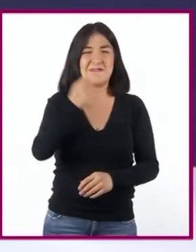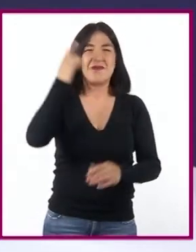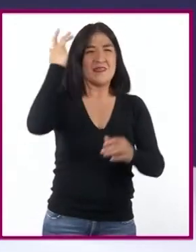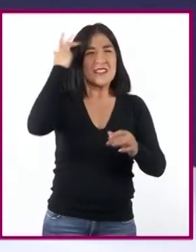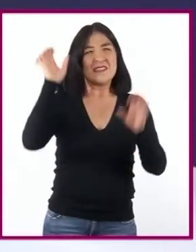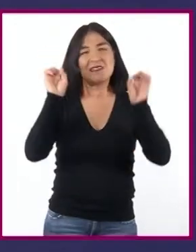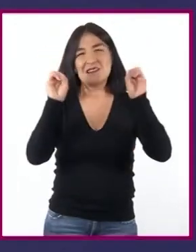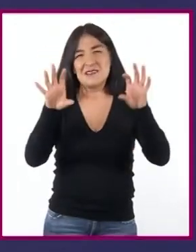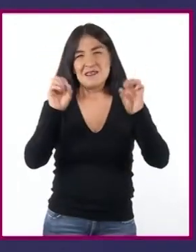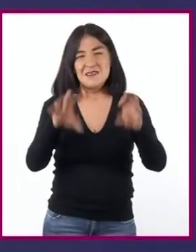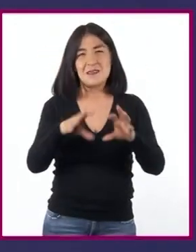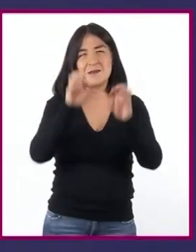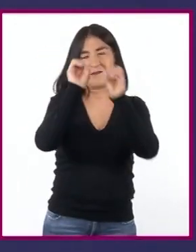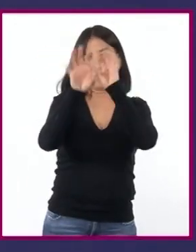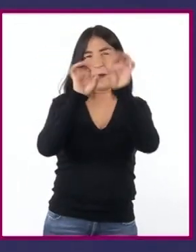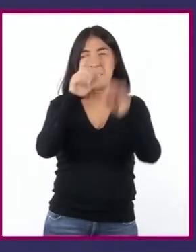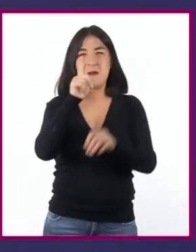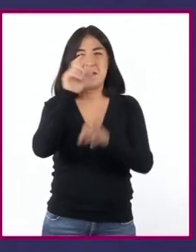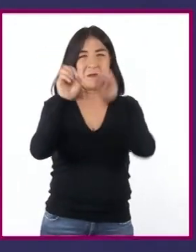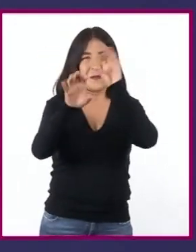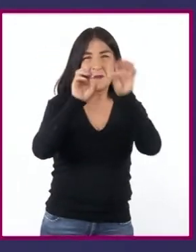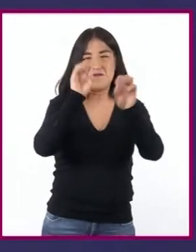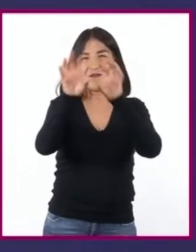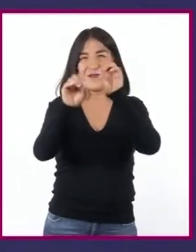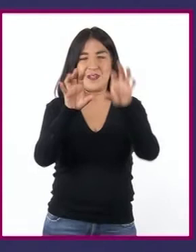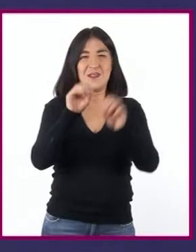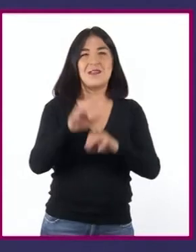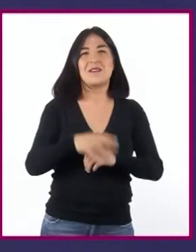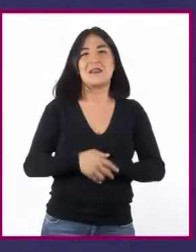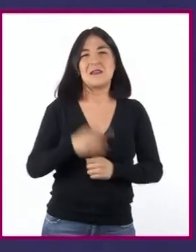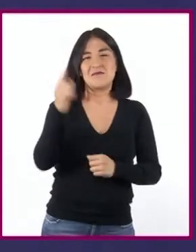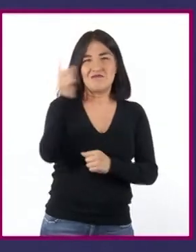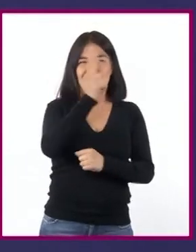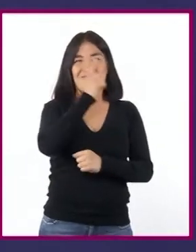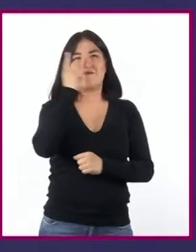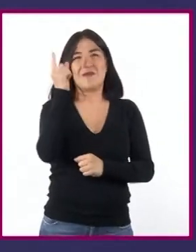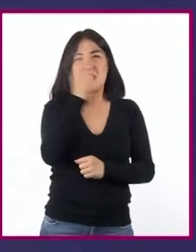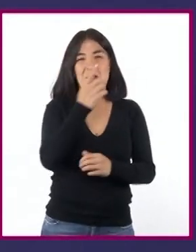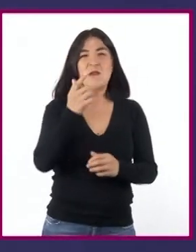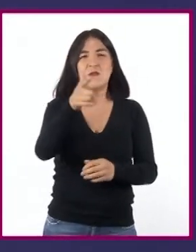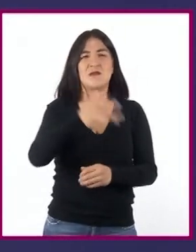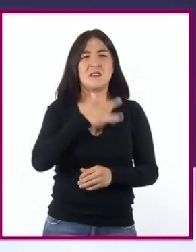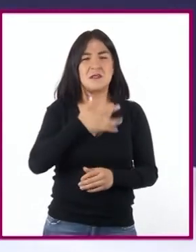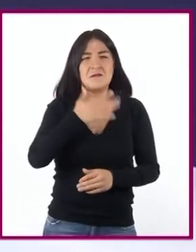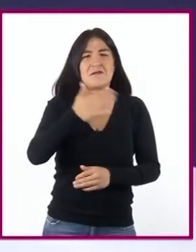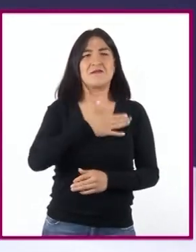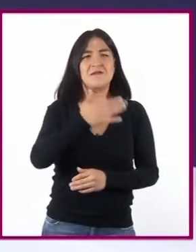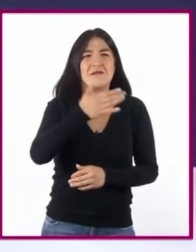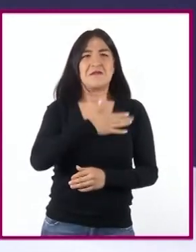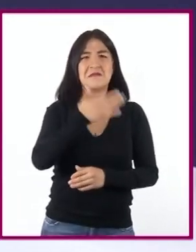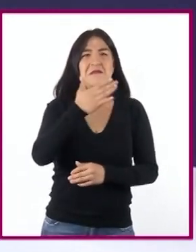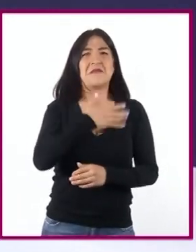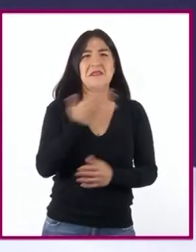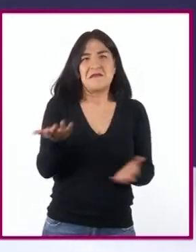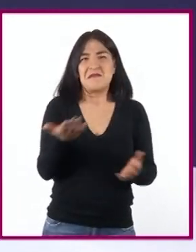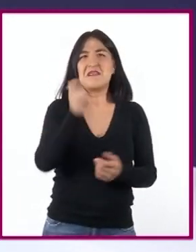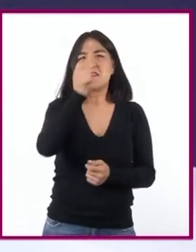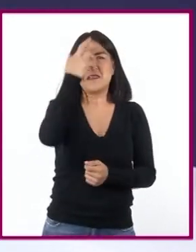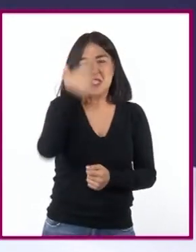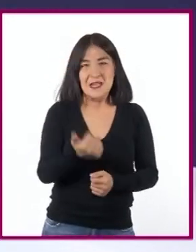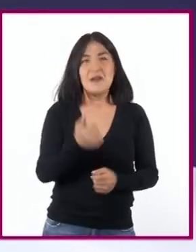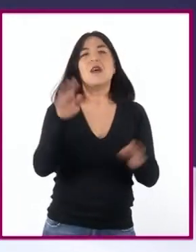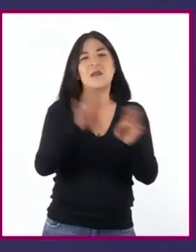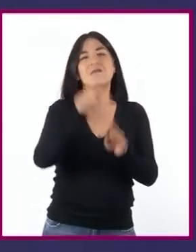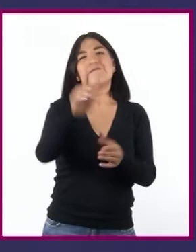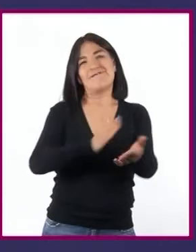cabeza, luces blancas como flasheos, mareos o te sientes agitado sin razón, es importante